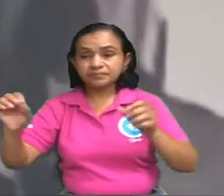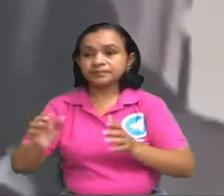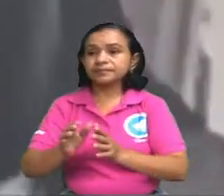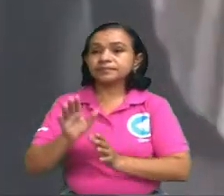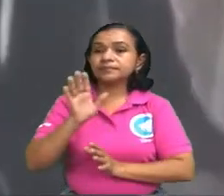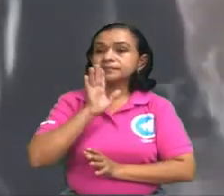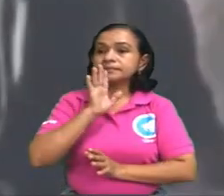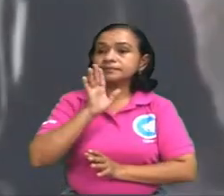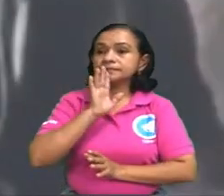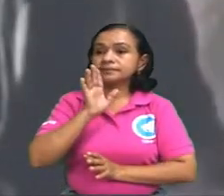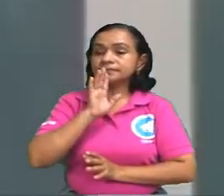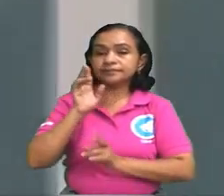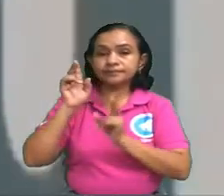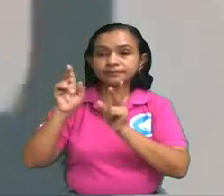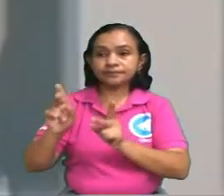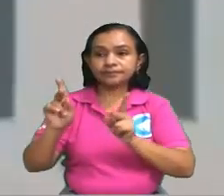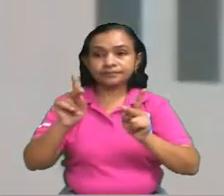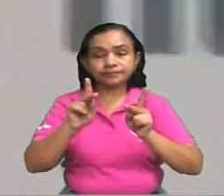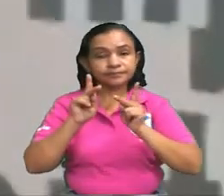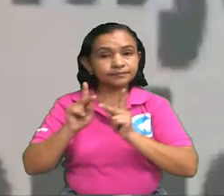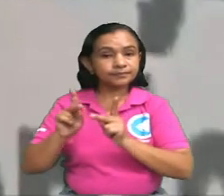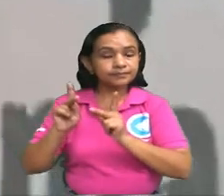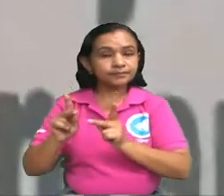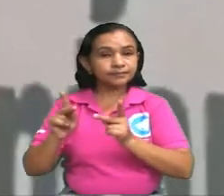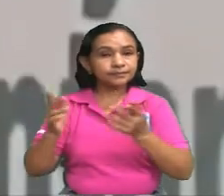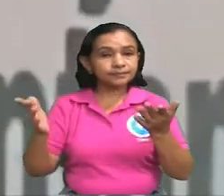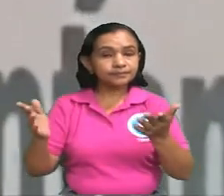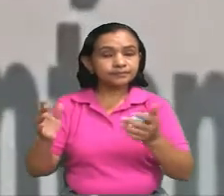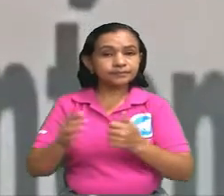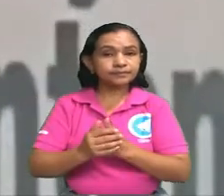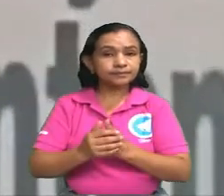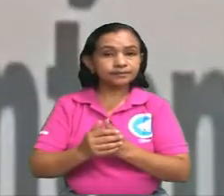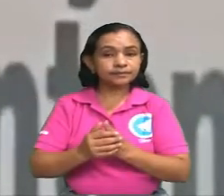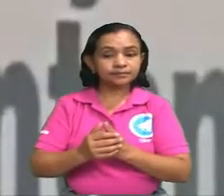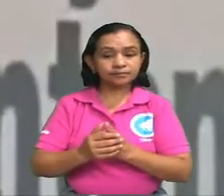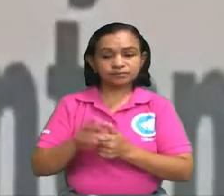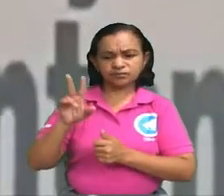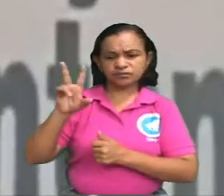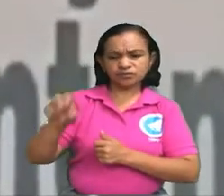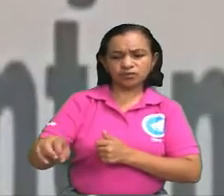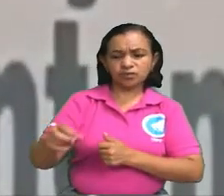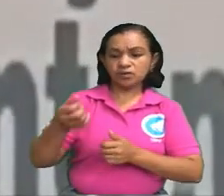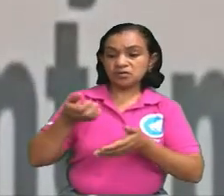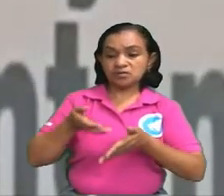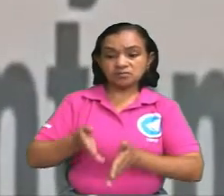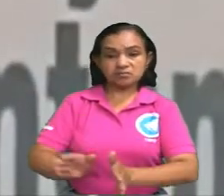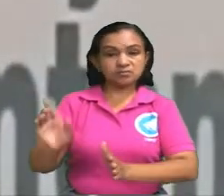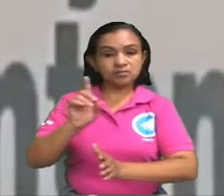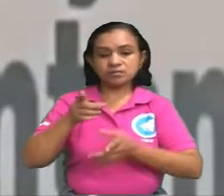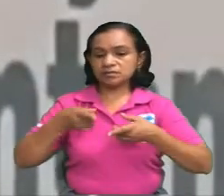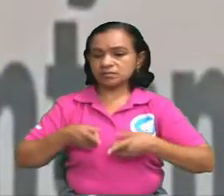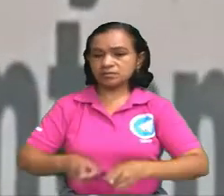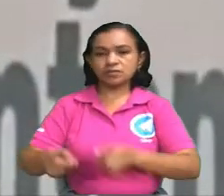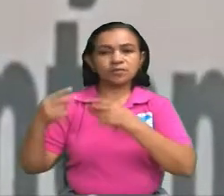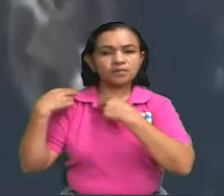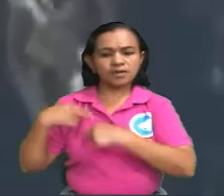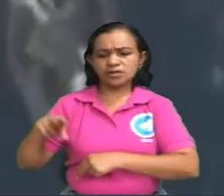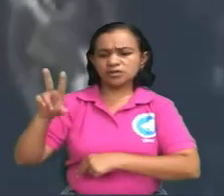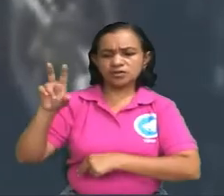Hablo en nombre de aquellos a los que se les ha negado el derecho a la vida y la dignidad humana.